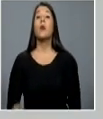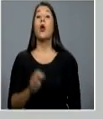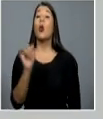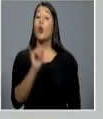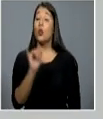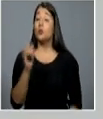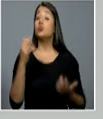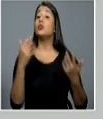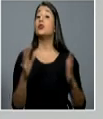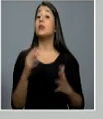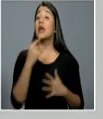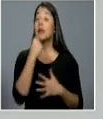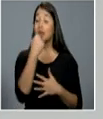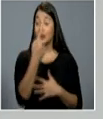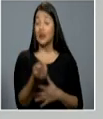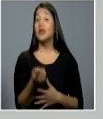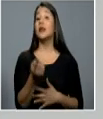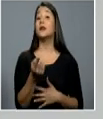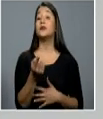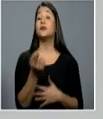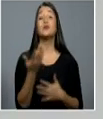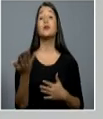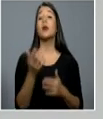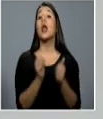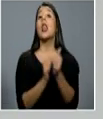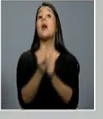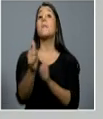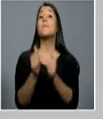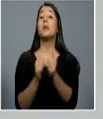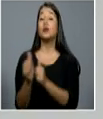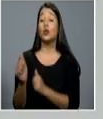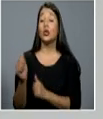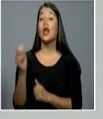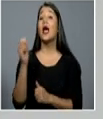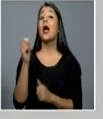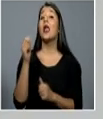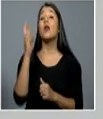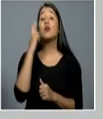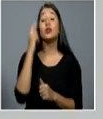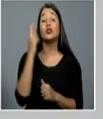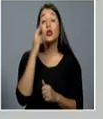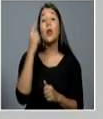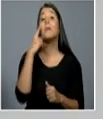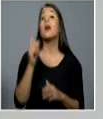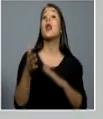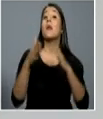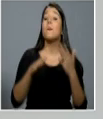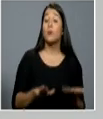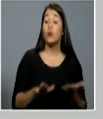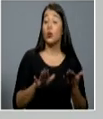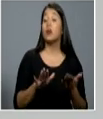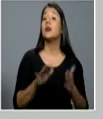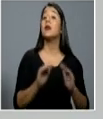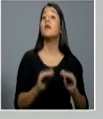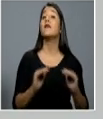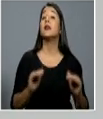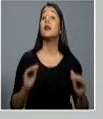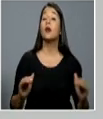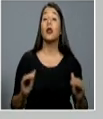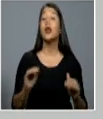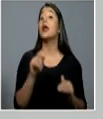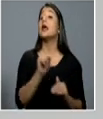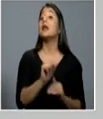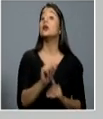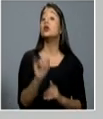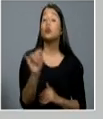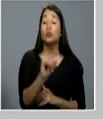como les menciono, la gran mayoría de los casos de mortalidad infantil, no